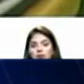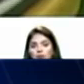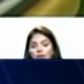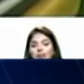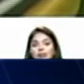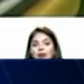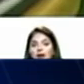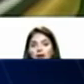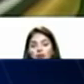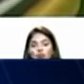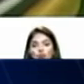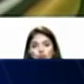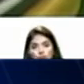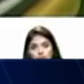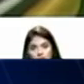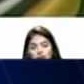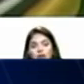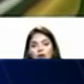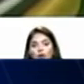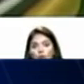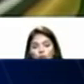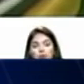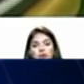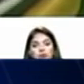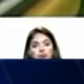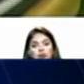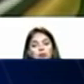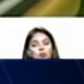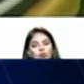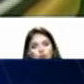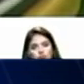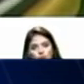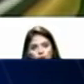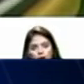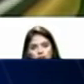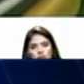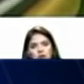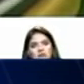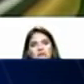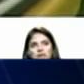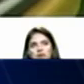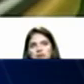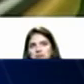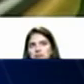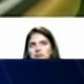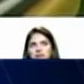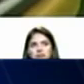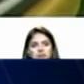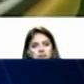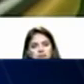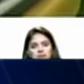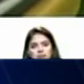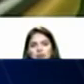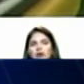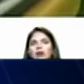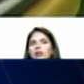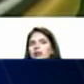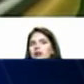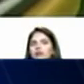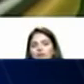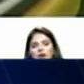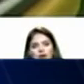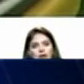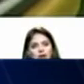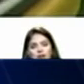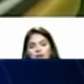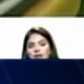decreto constituyente estamos entonces regulando la convivencia armoniosa entre las distintas ramas